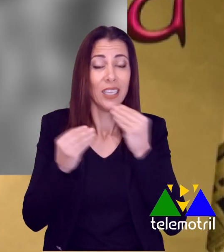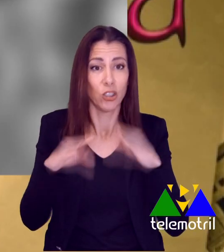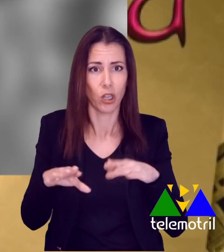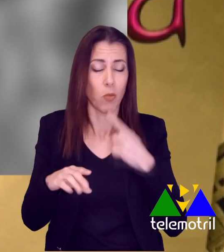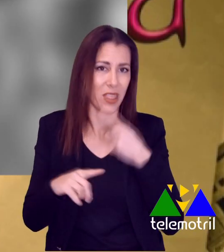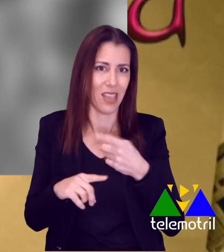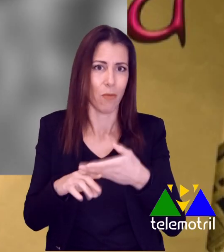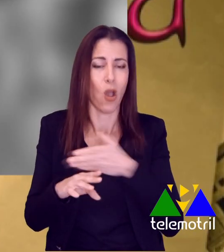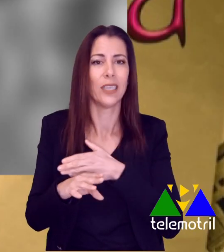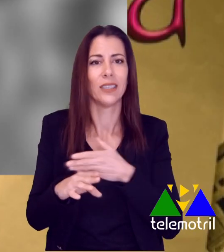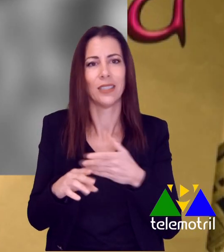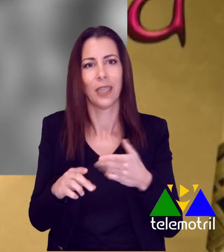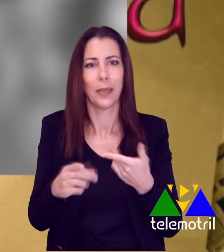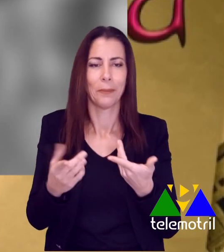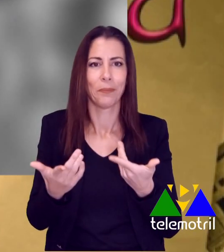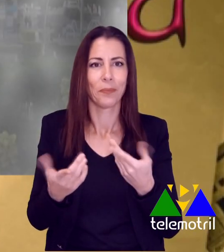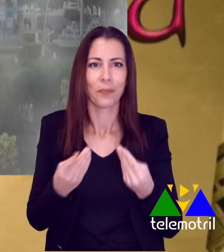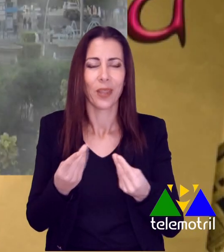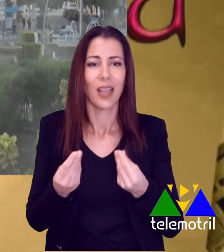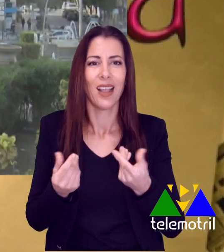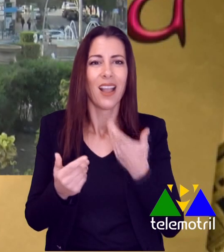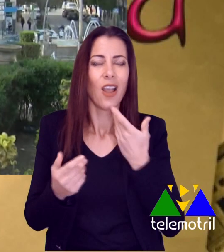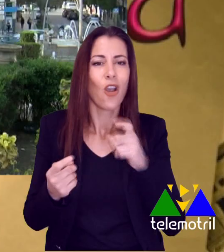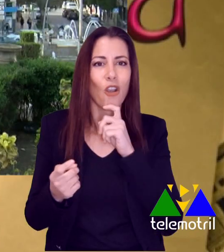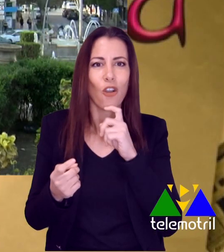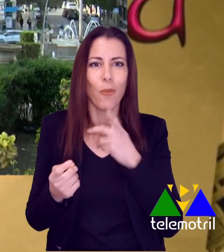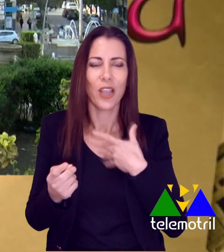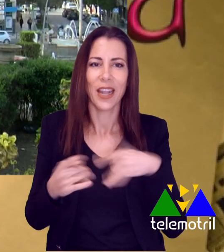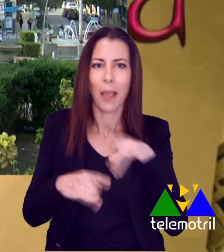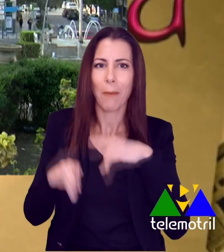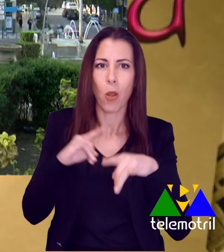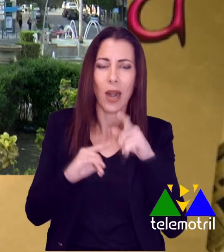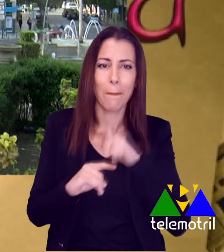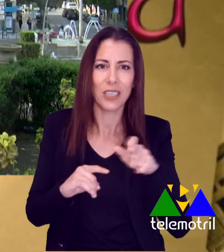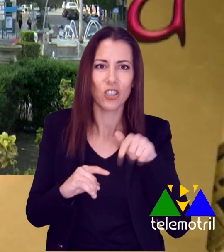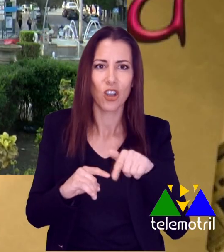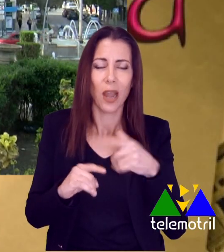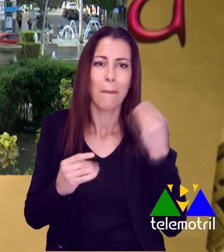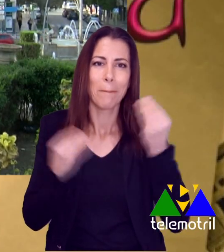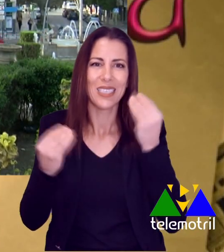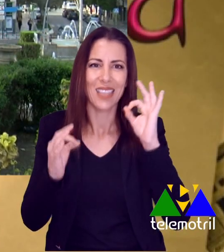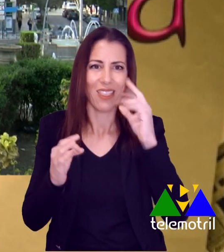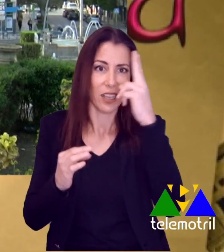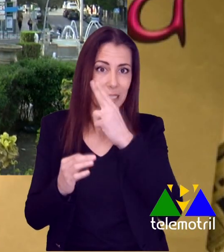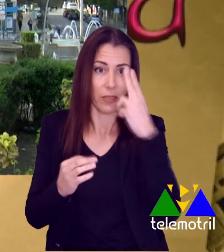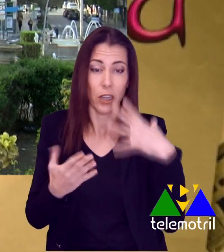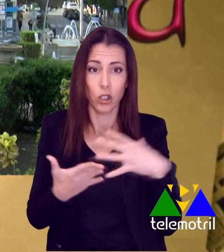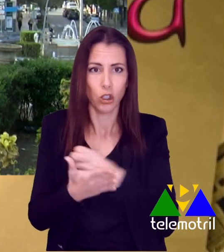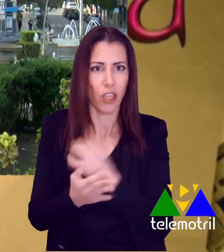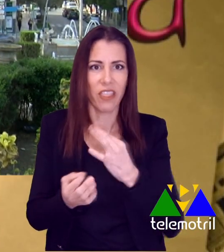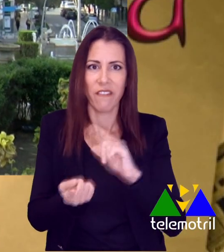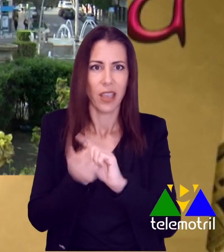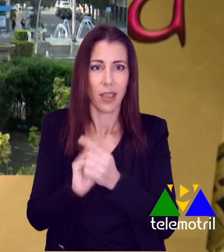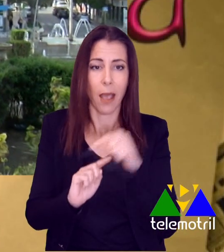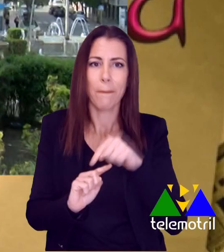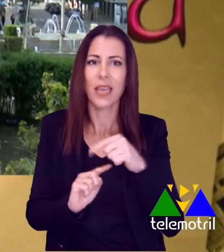decíamos antes, endulzando, ¿no? Claro, sí, lo que hacían era embaucar a la gente pensando en cristianizarla, ¿no?